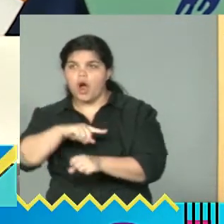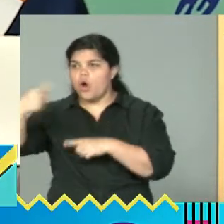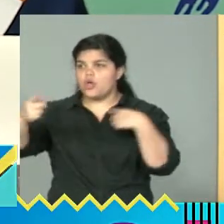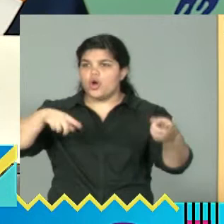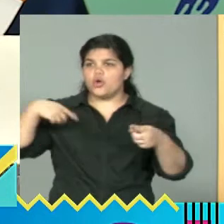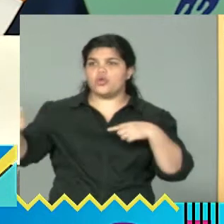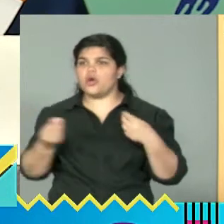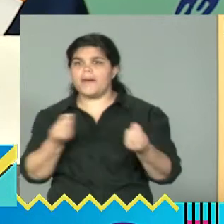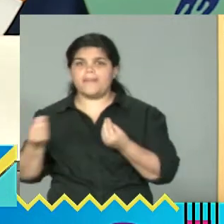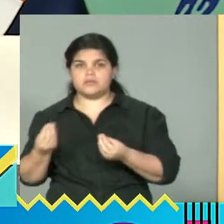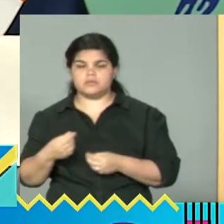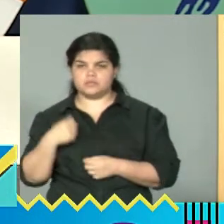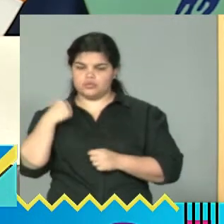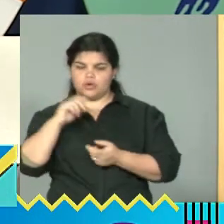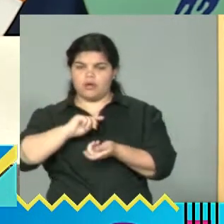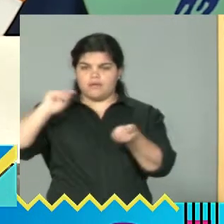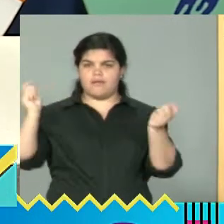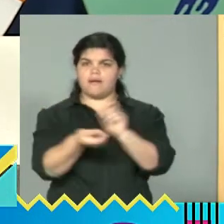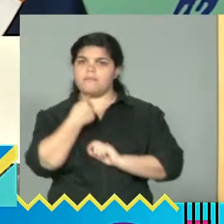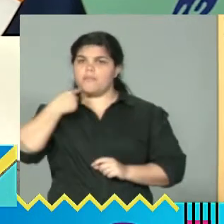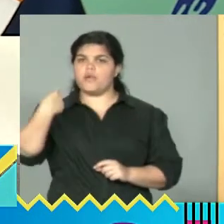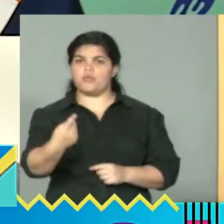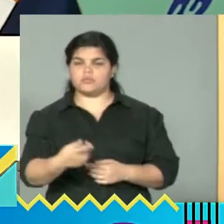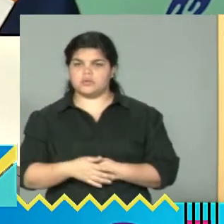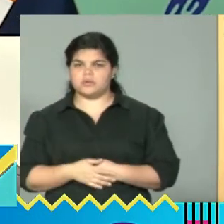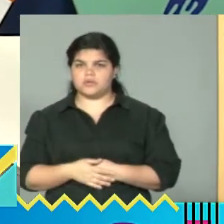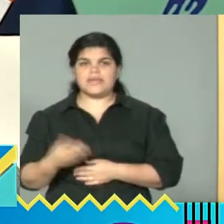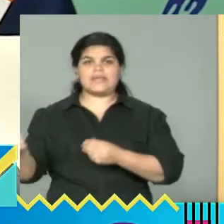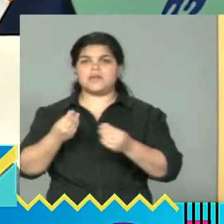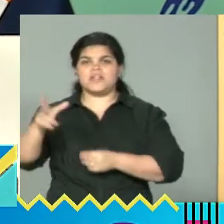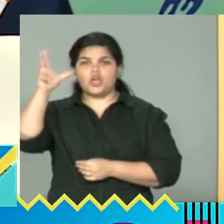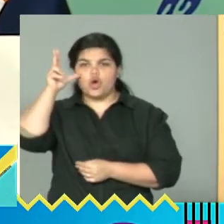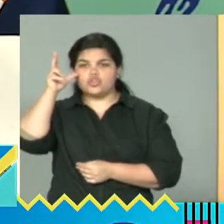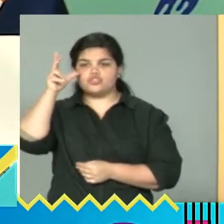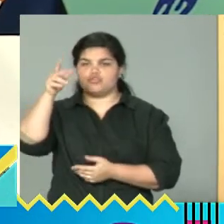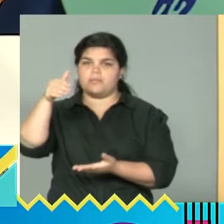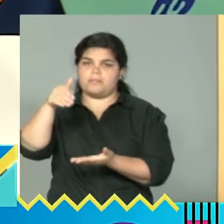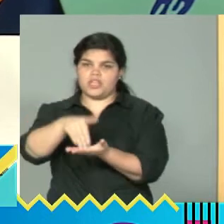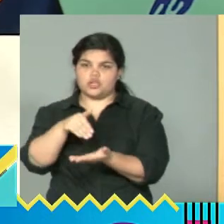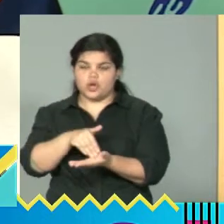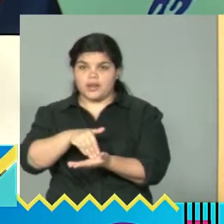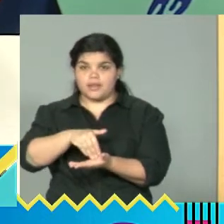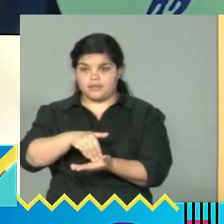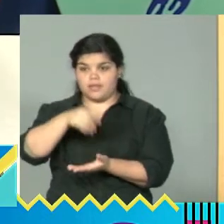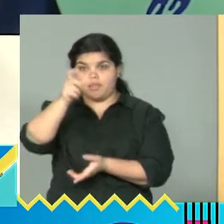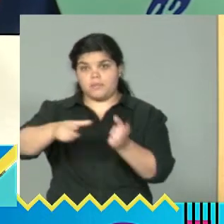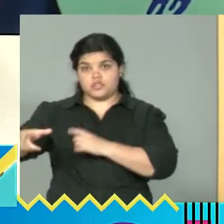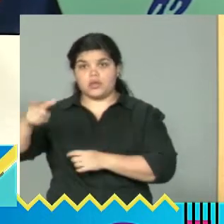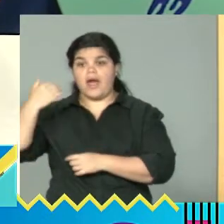Entonces inmediatamente yo les cambio la pregunta y les digo, ¿y qué pasa con los 8 millones de argentinos que tributan impuestos y si sostienen el